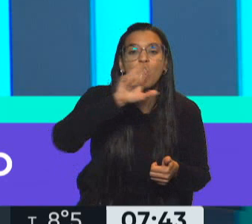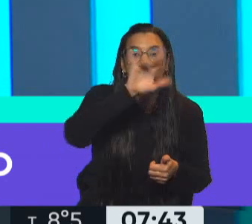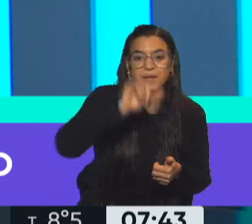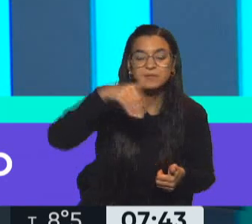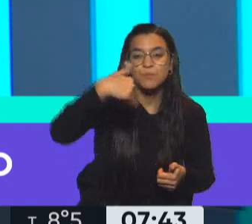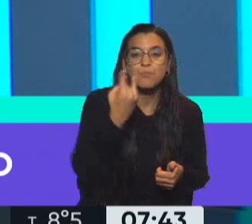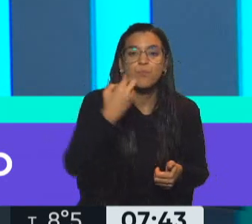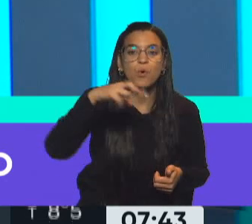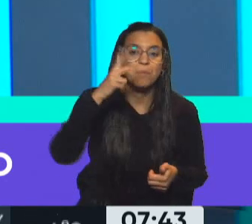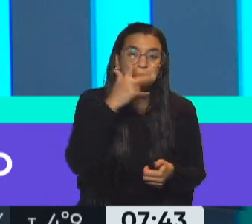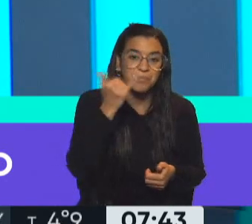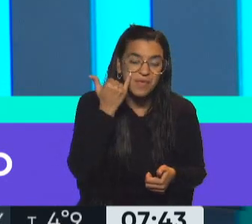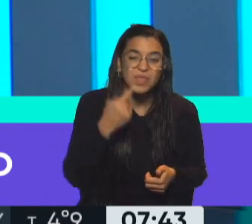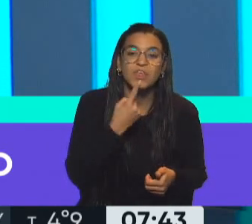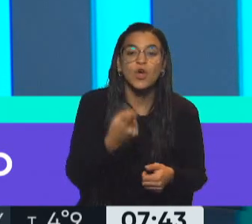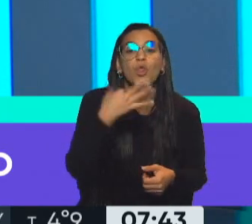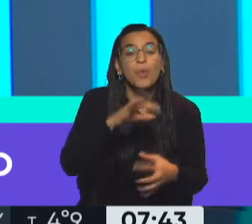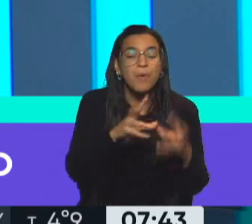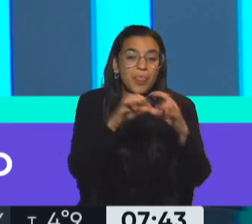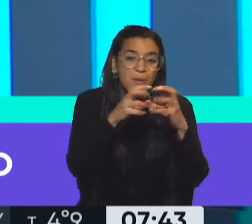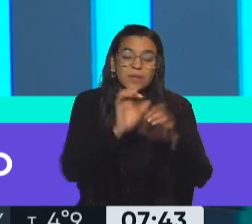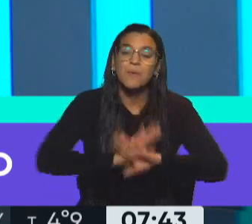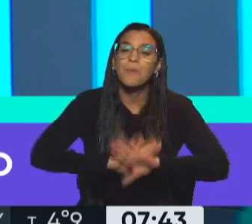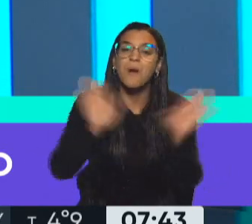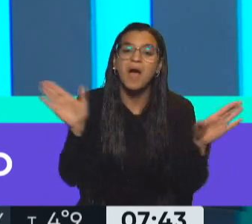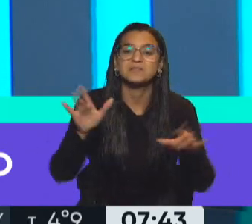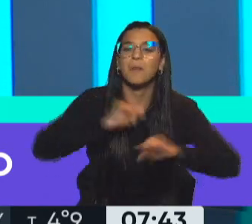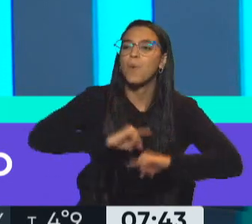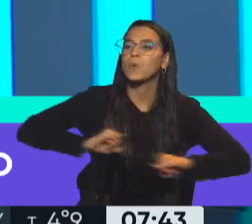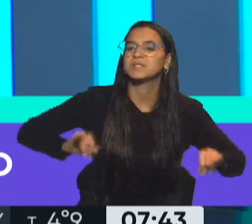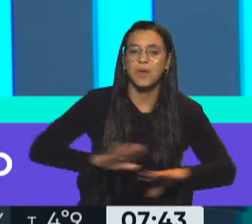que le dijo: hay que debatir, basta de marketing y de caras bonitas.